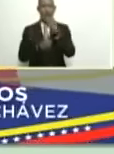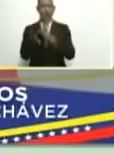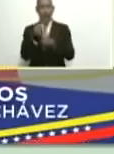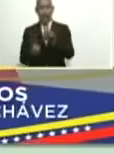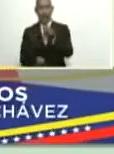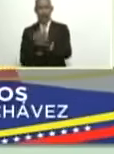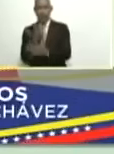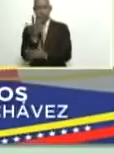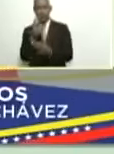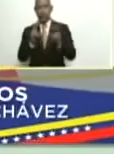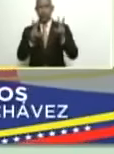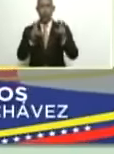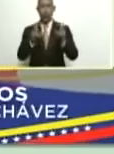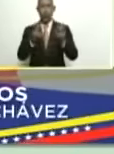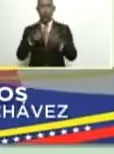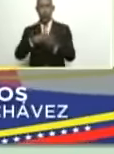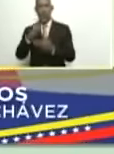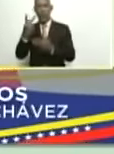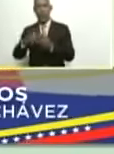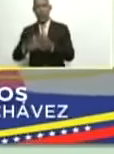democrático, participativo,